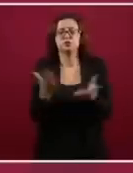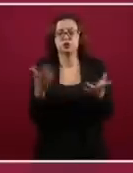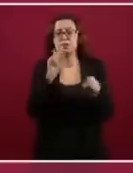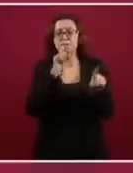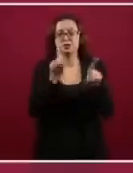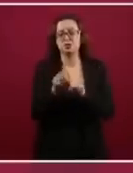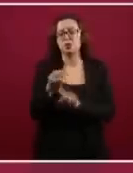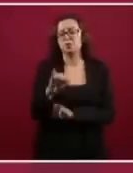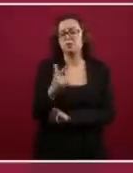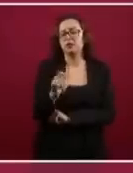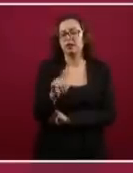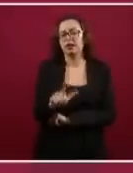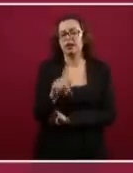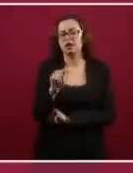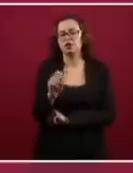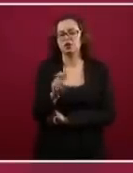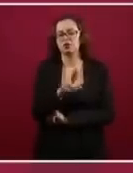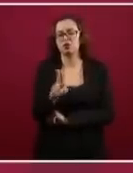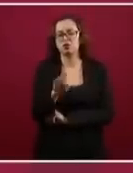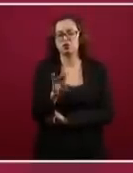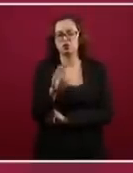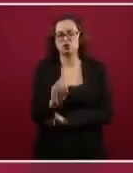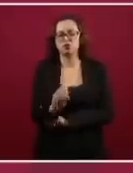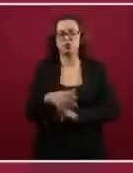Torruco también.